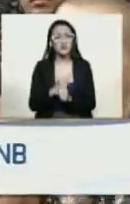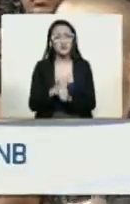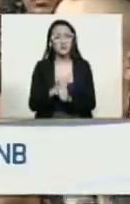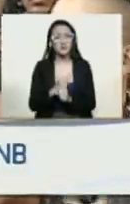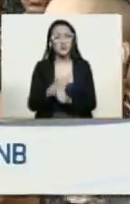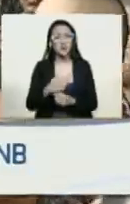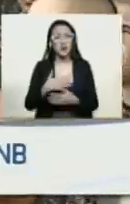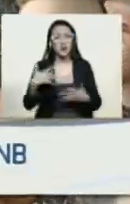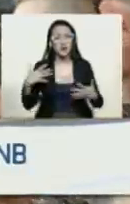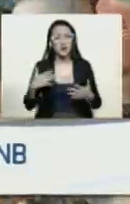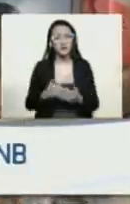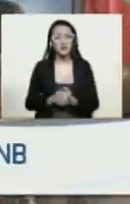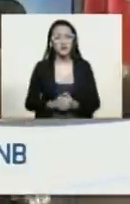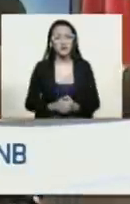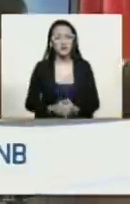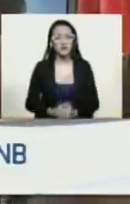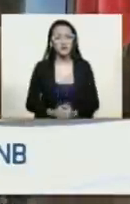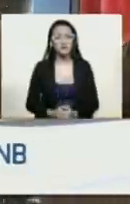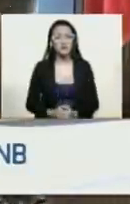tremenda.